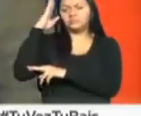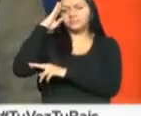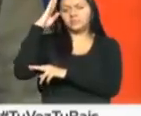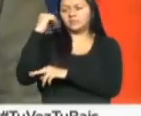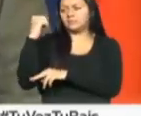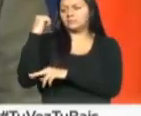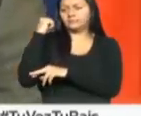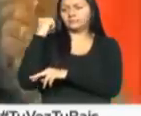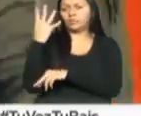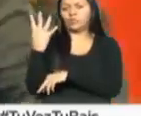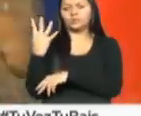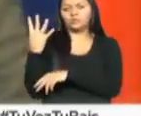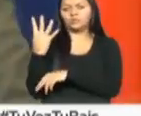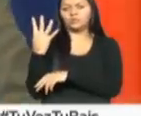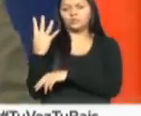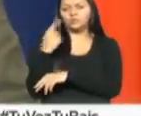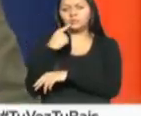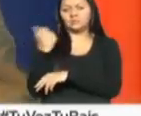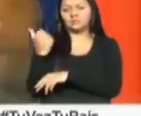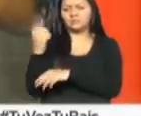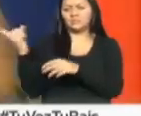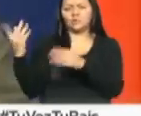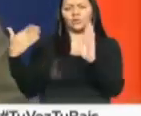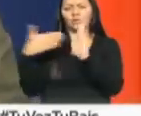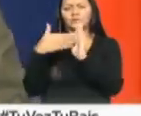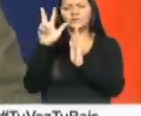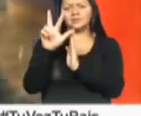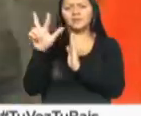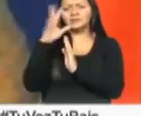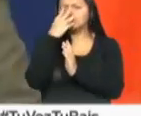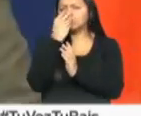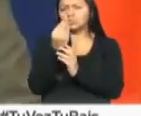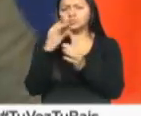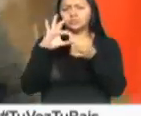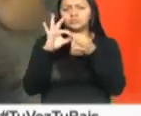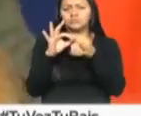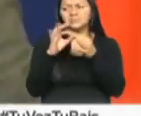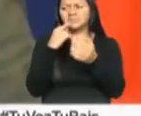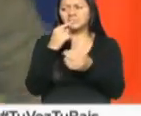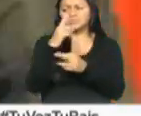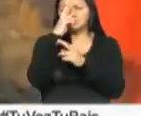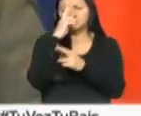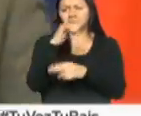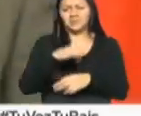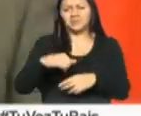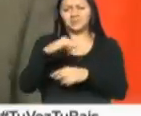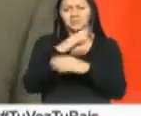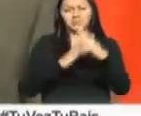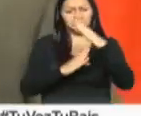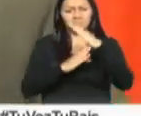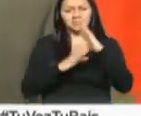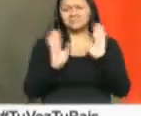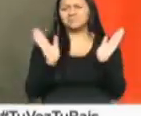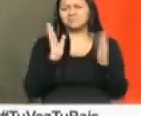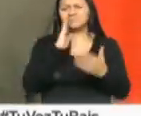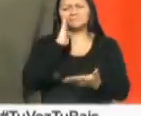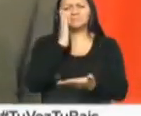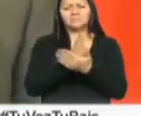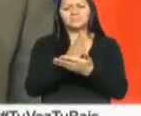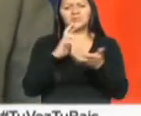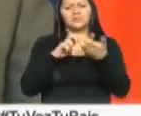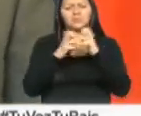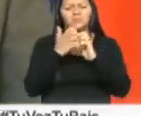militares retirados. Y esa es la gente que nos habla de respeto, de democracia, de libertad, de paz. Basta de